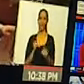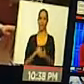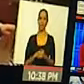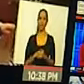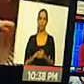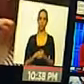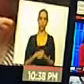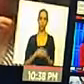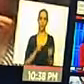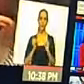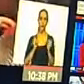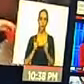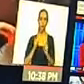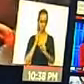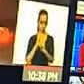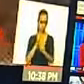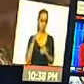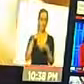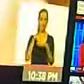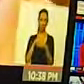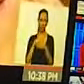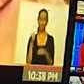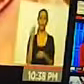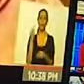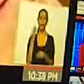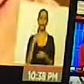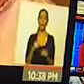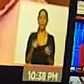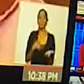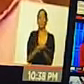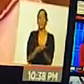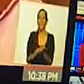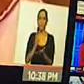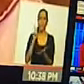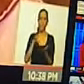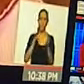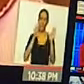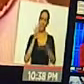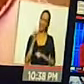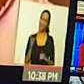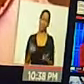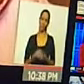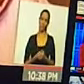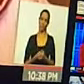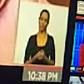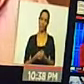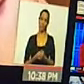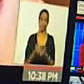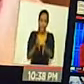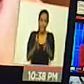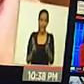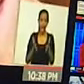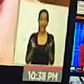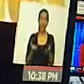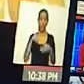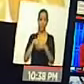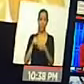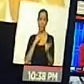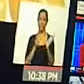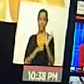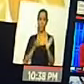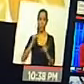encaminado a ir a unas elecciones parlamentarias. Pero es que ¿qué pasó en 2015, Nito? se ganan las elecciones con mayoría absoluta.